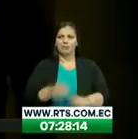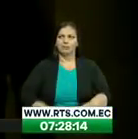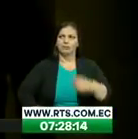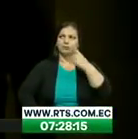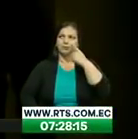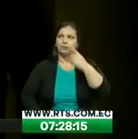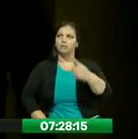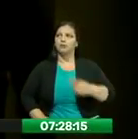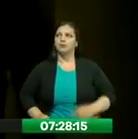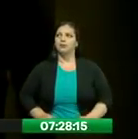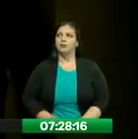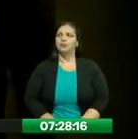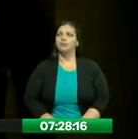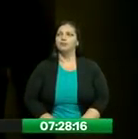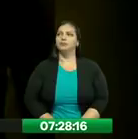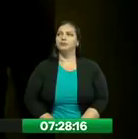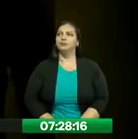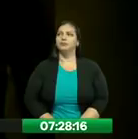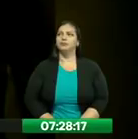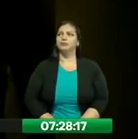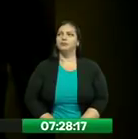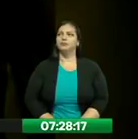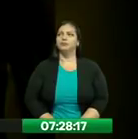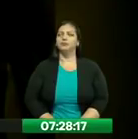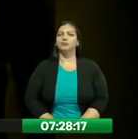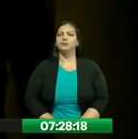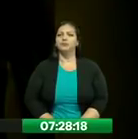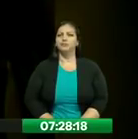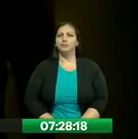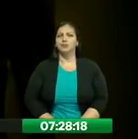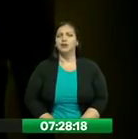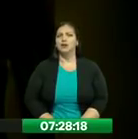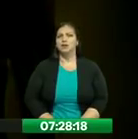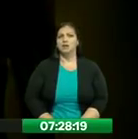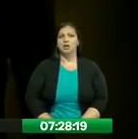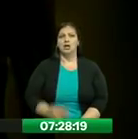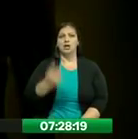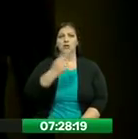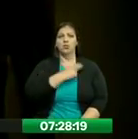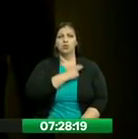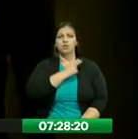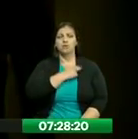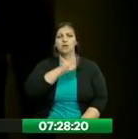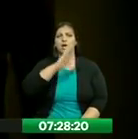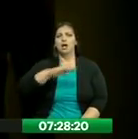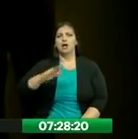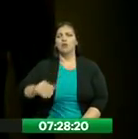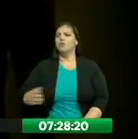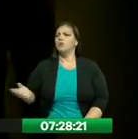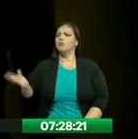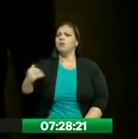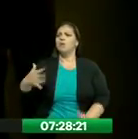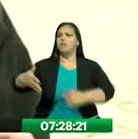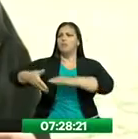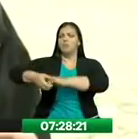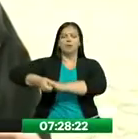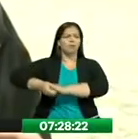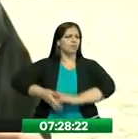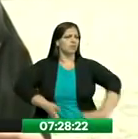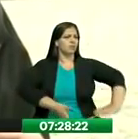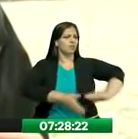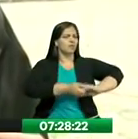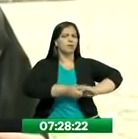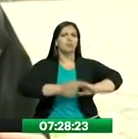esta. Cuando cientos de estudiantes hicieron un cordón humanitario para proteger a quienes estaban dentro de las zonas de paz. Y esto